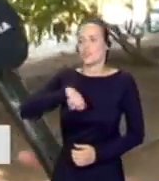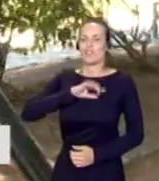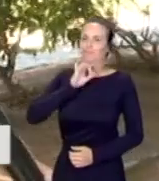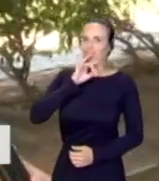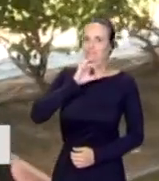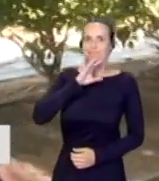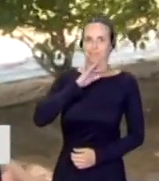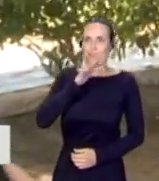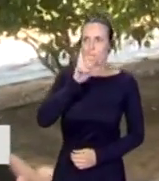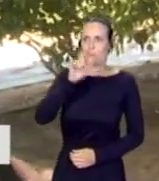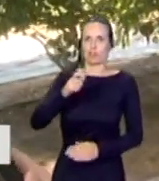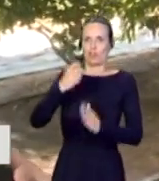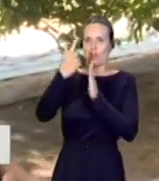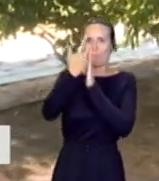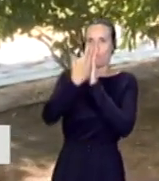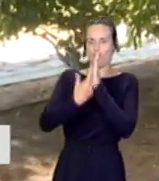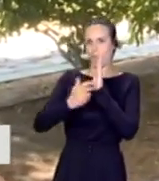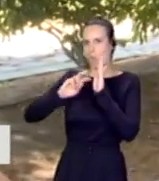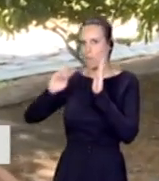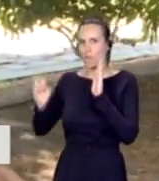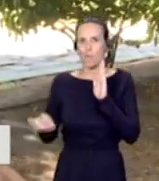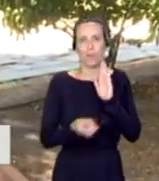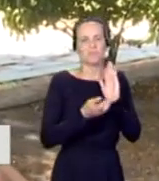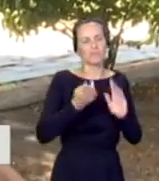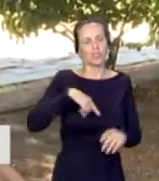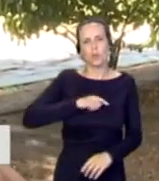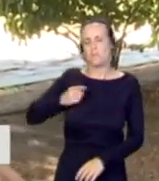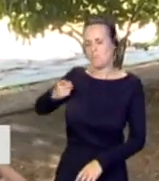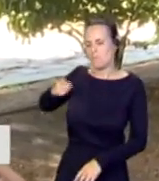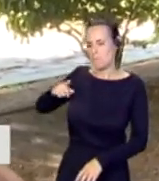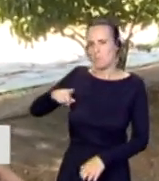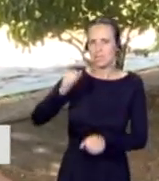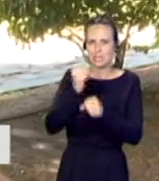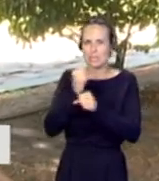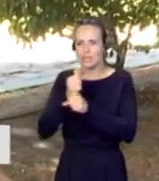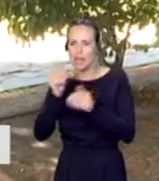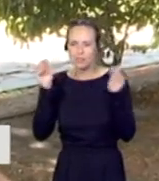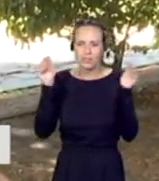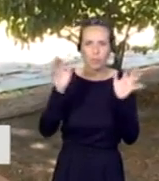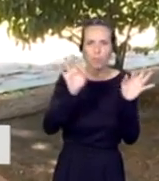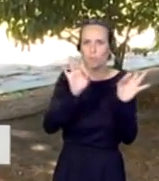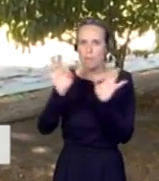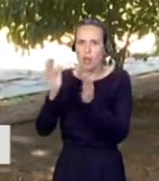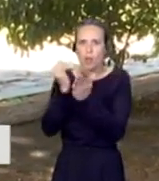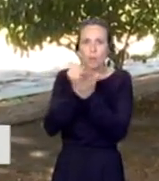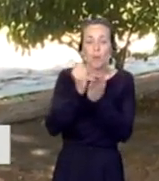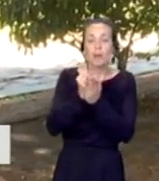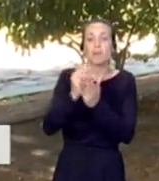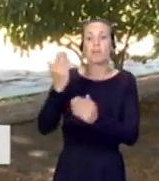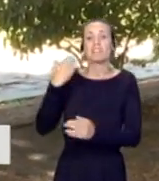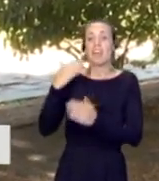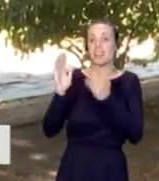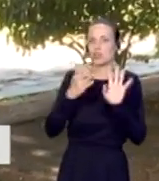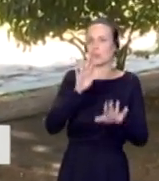por la aceptación que hemos tenido. Al final llevamos muchos meses trabajando de cara a la prueba. Tuvimos dos ediciones bastante complicadas,